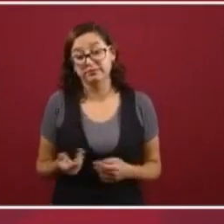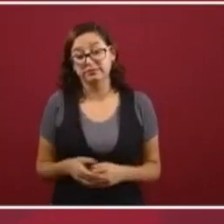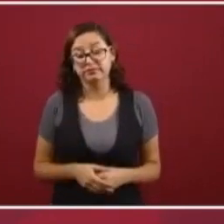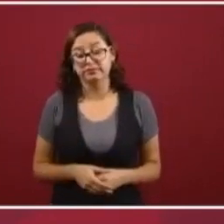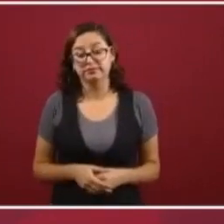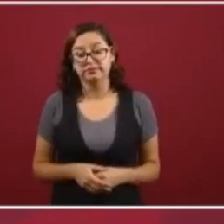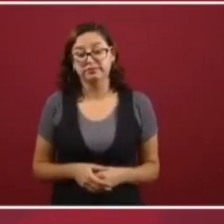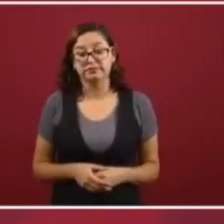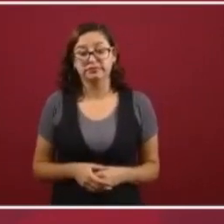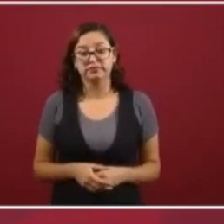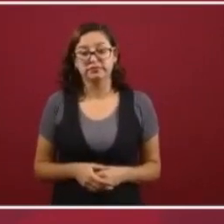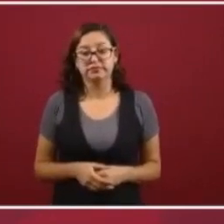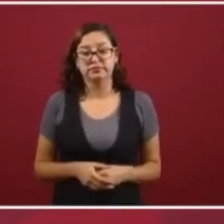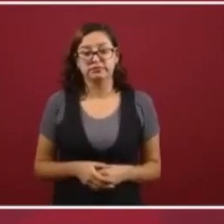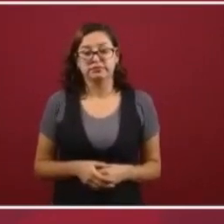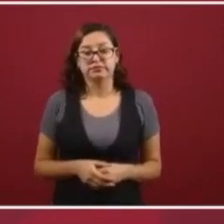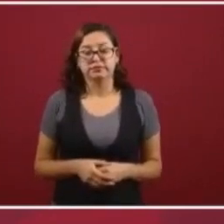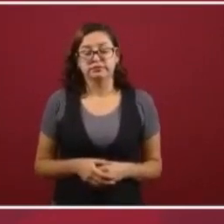ya